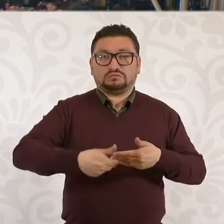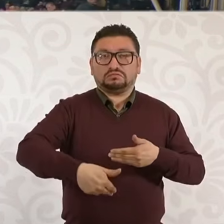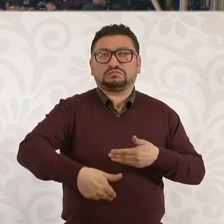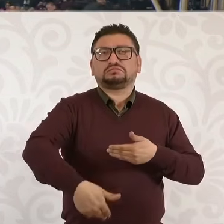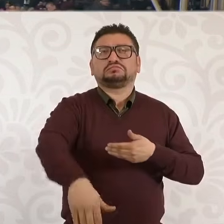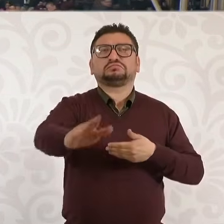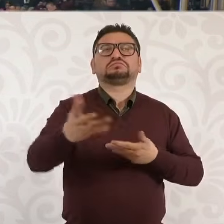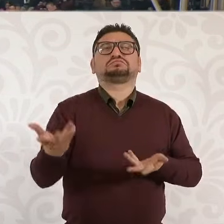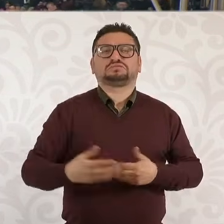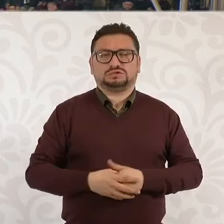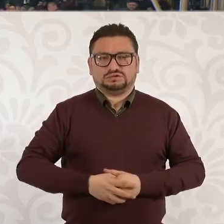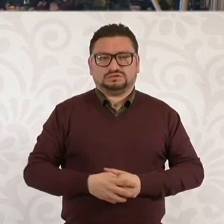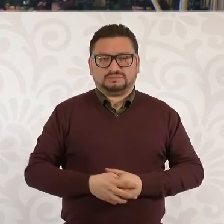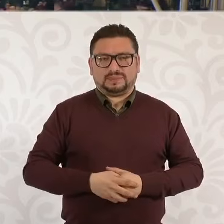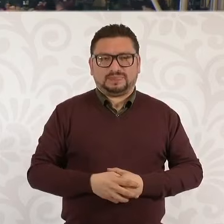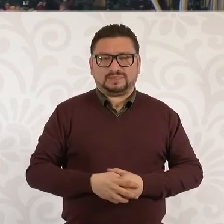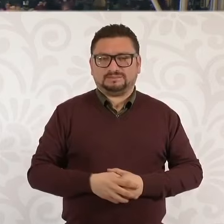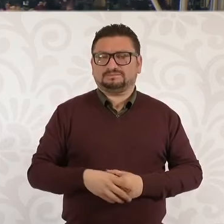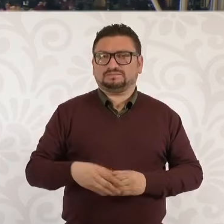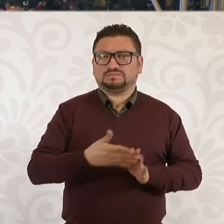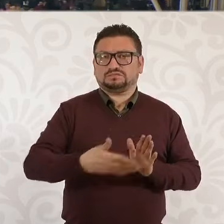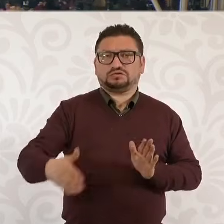pues… Se ve bien el año,